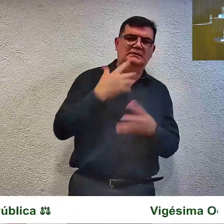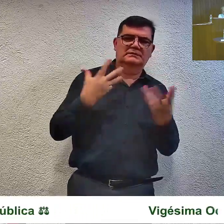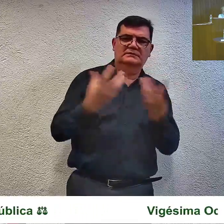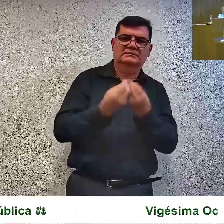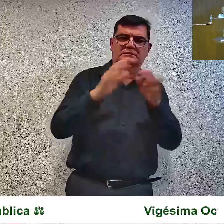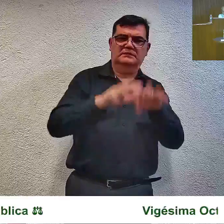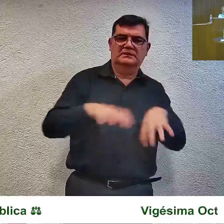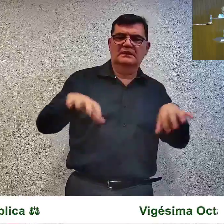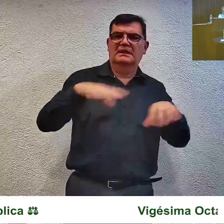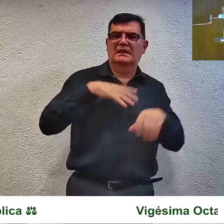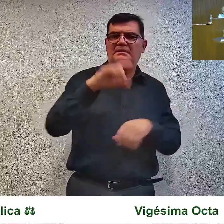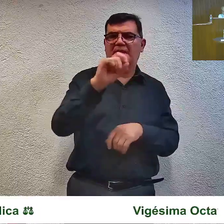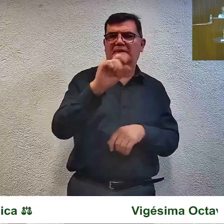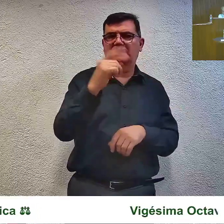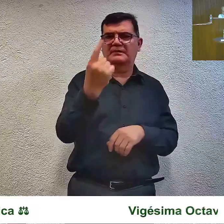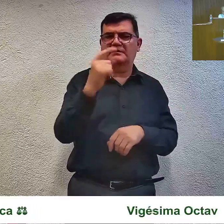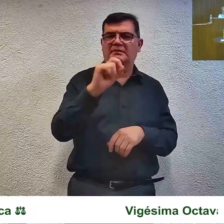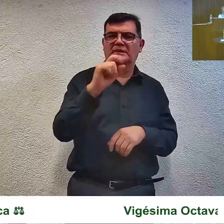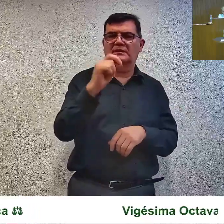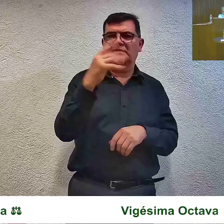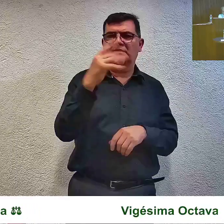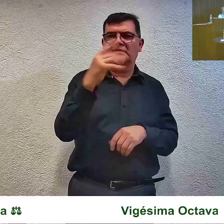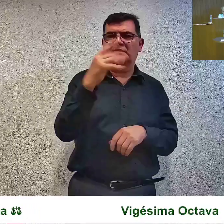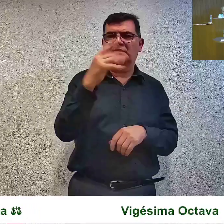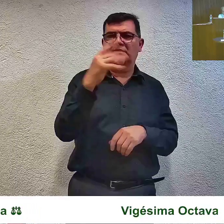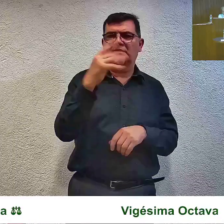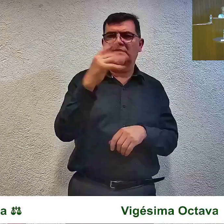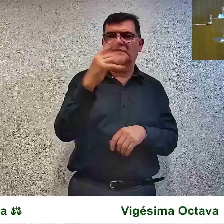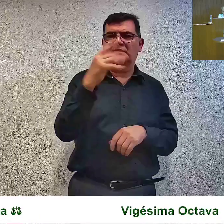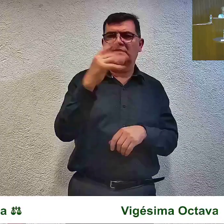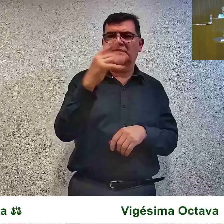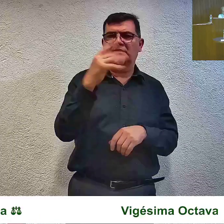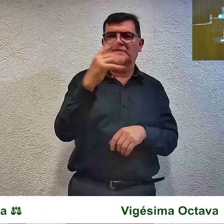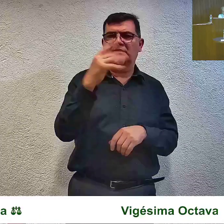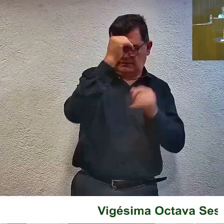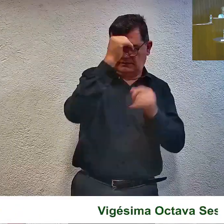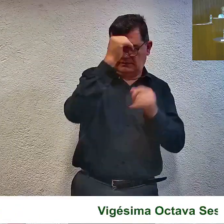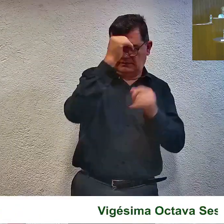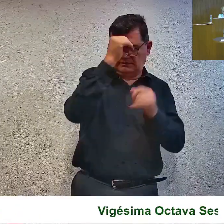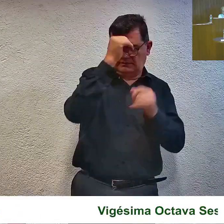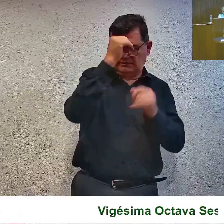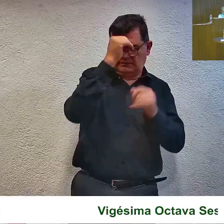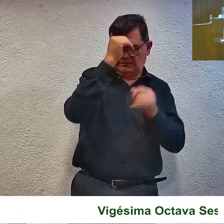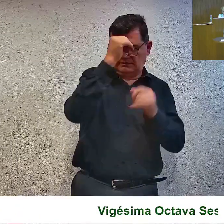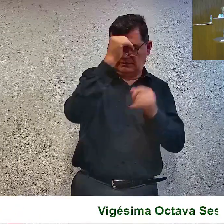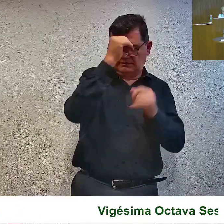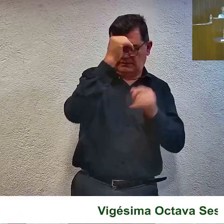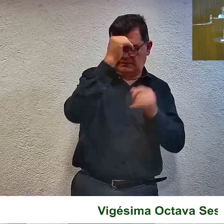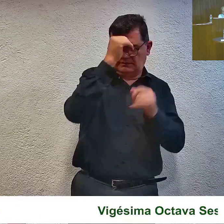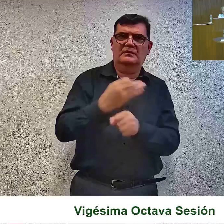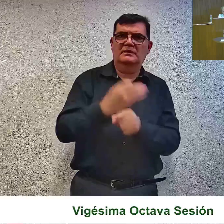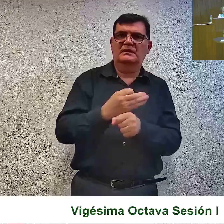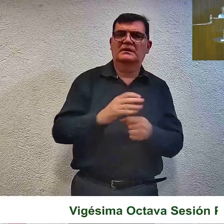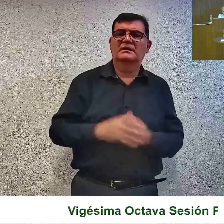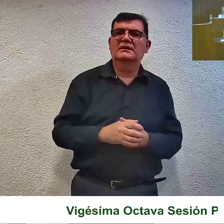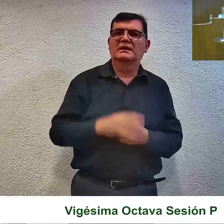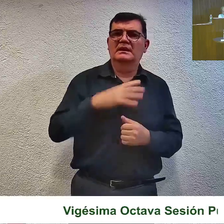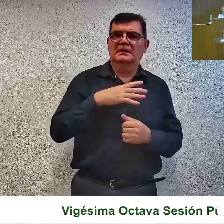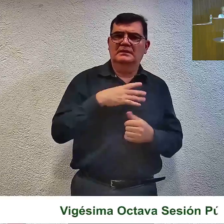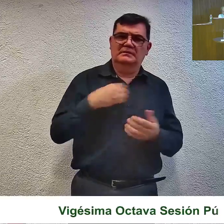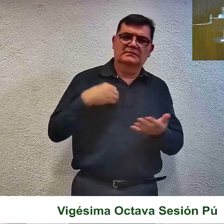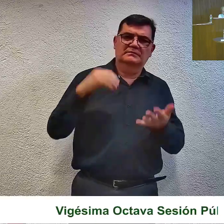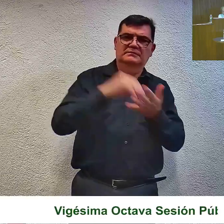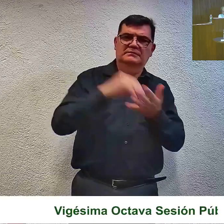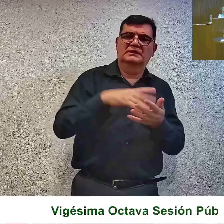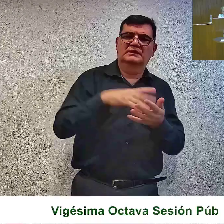Cabildo periodo 2021-2024 y por ende en el acuerdo plenario de 30 de octubre de la presente anualidad, en el que se